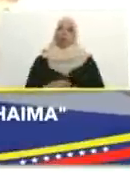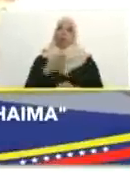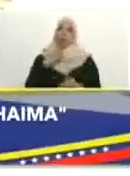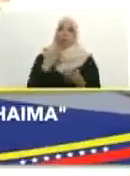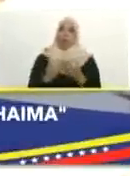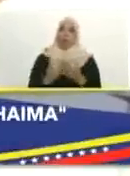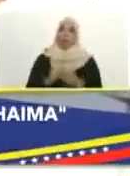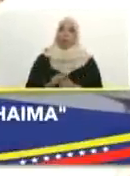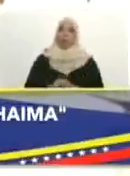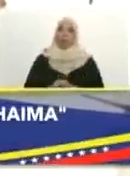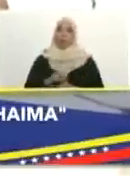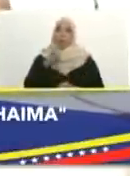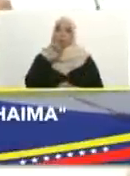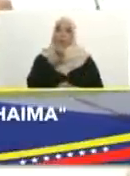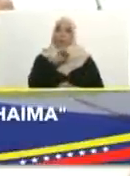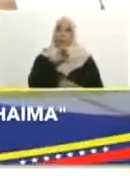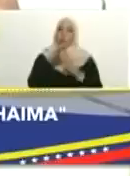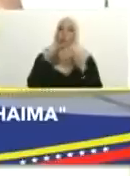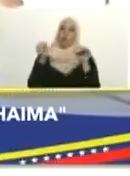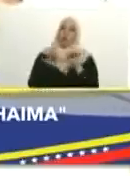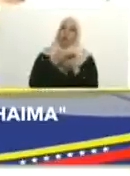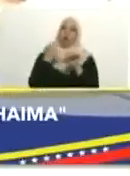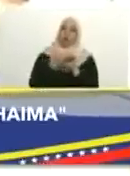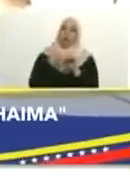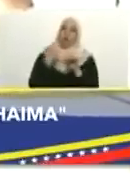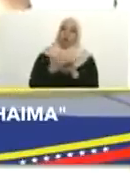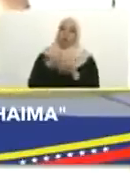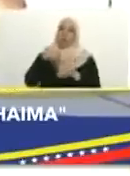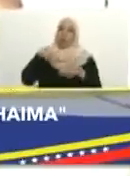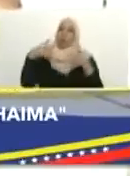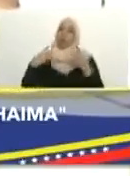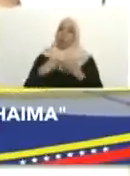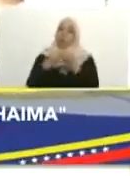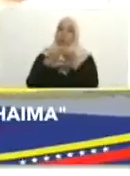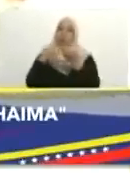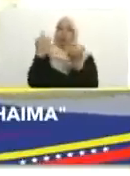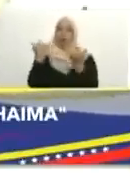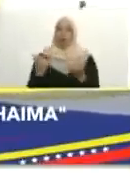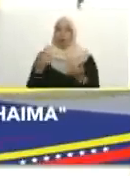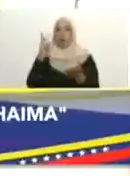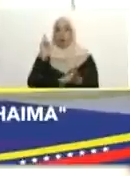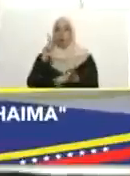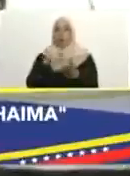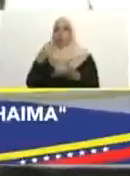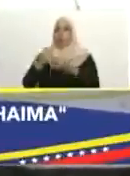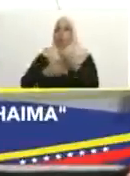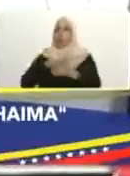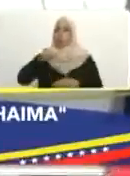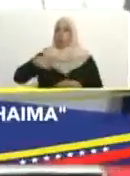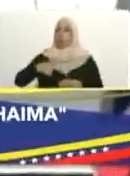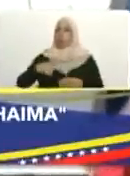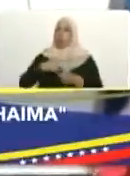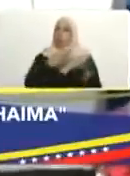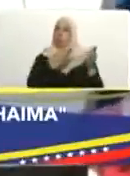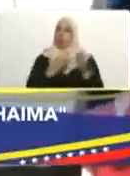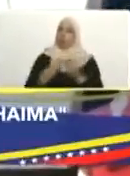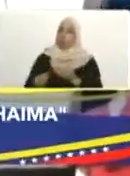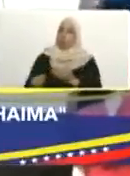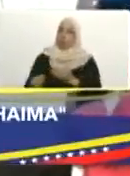Gracias. En nombre de todos los trabajadores que nos encontramos presentes, le damos la